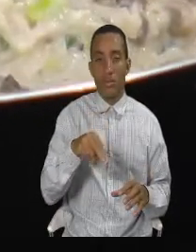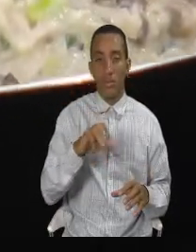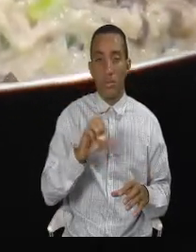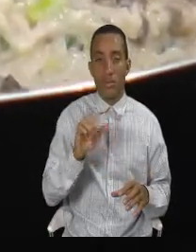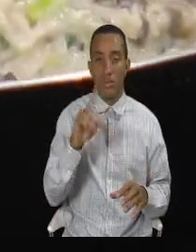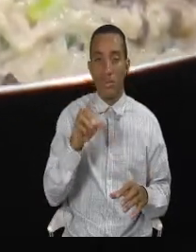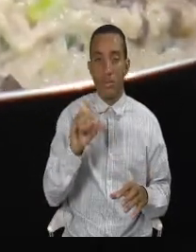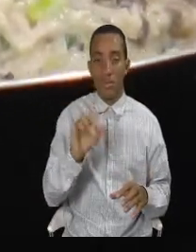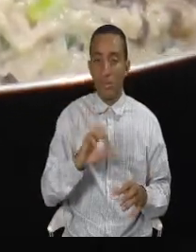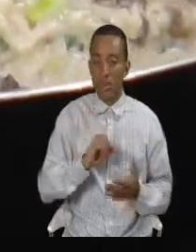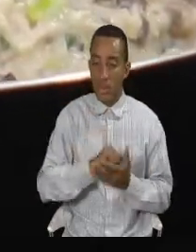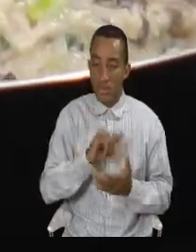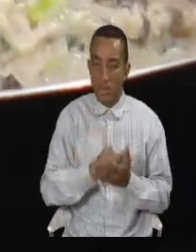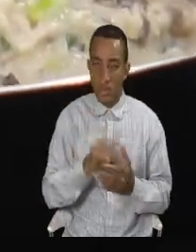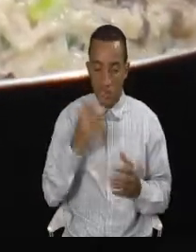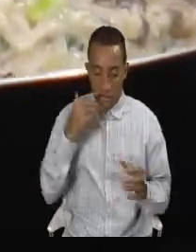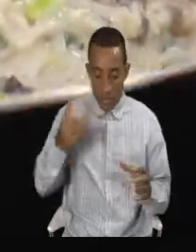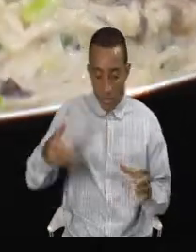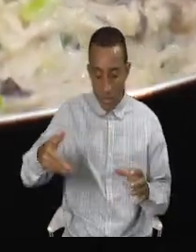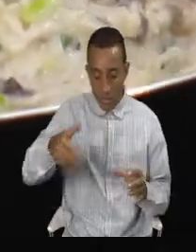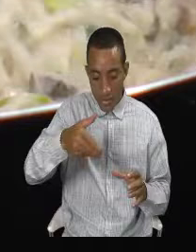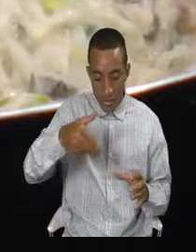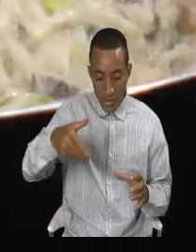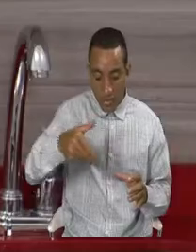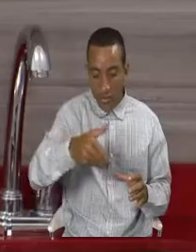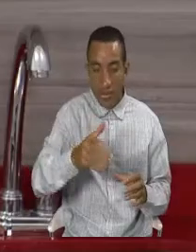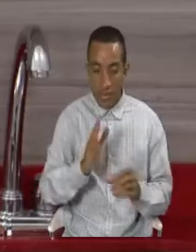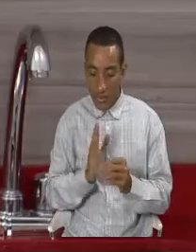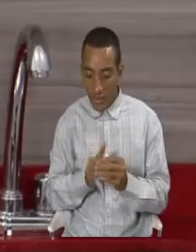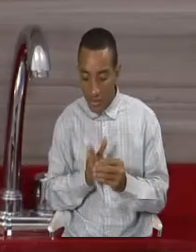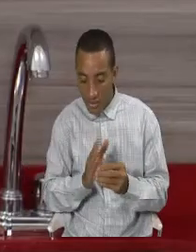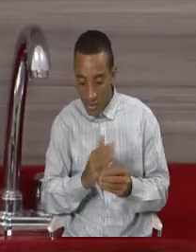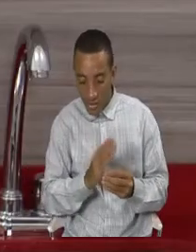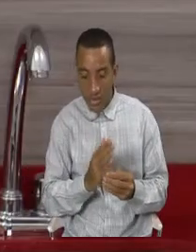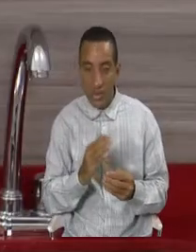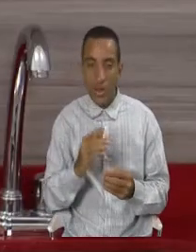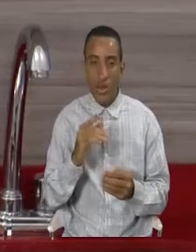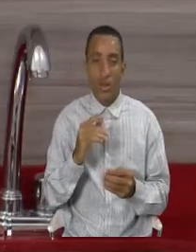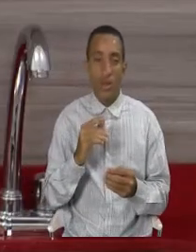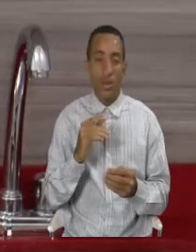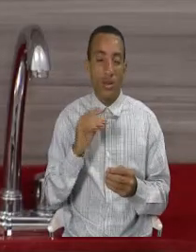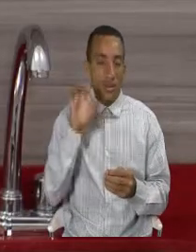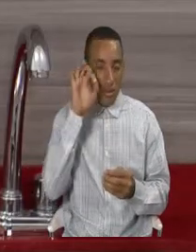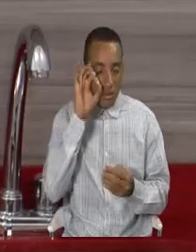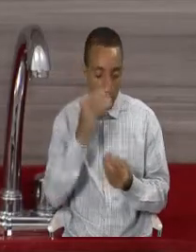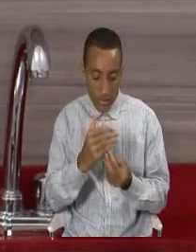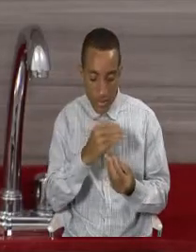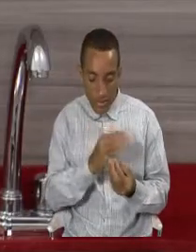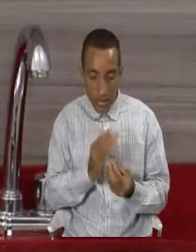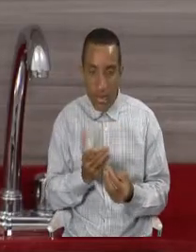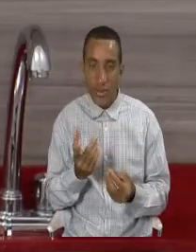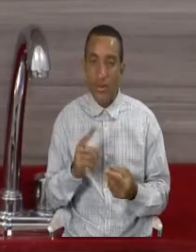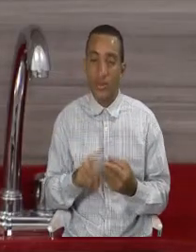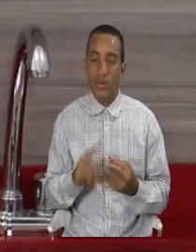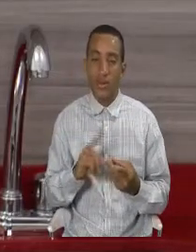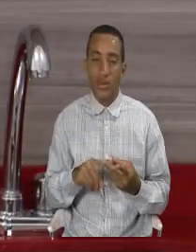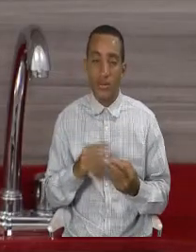preparación con un hogao con carne mechada, también va muy bien. Recuerden siempre...